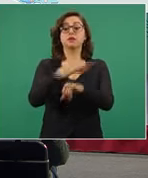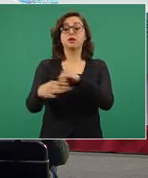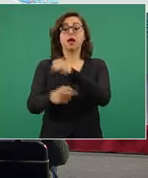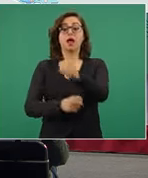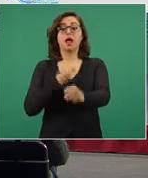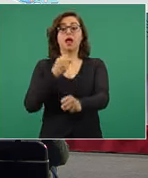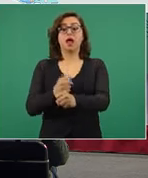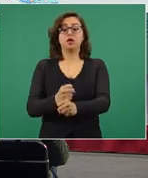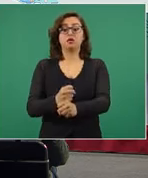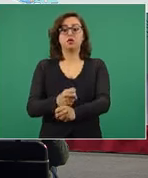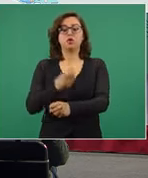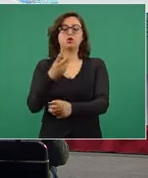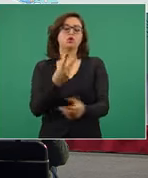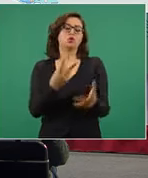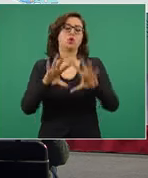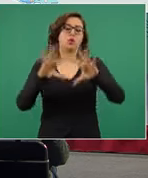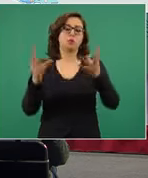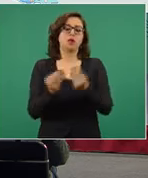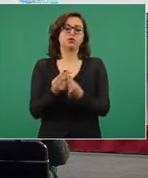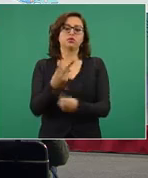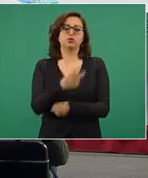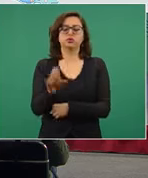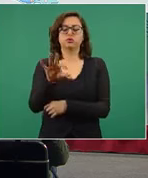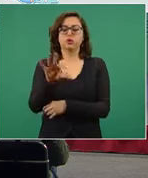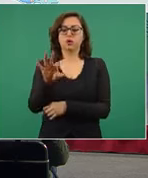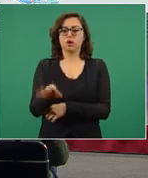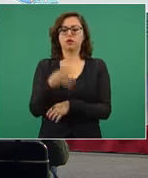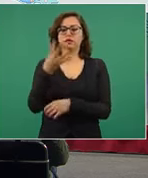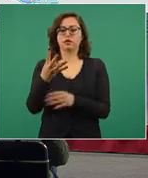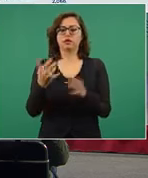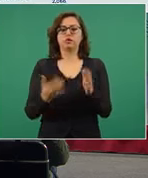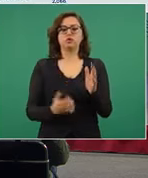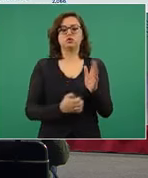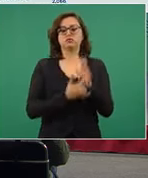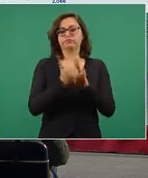cuarteles conforme al programa de construcción de cuarteles.